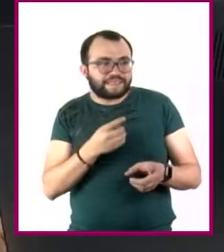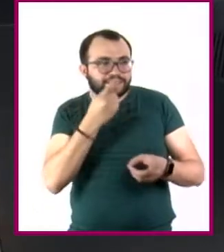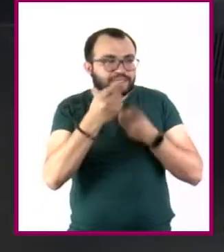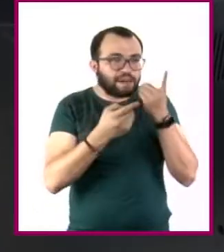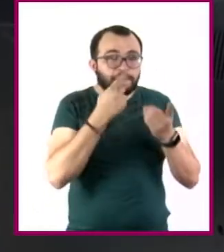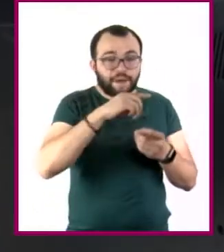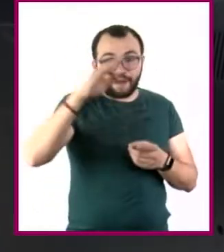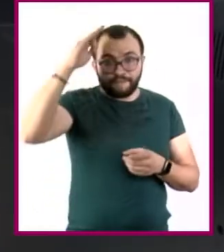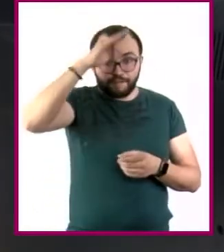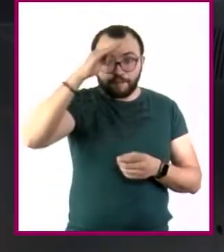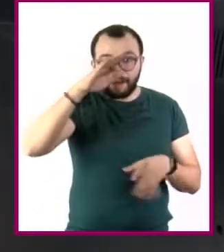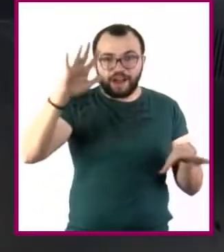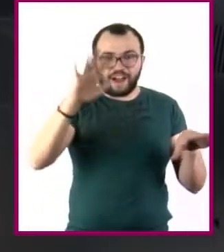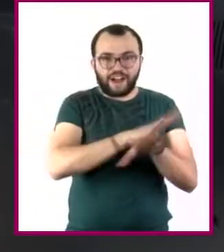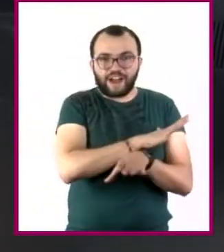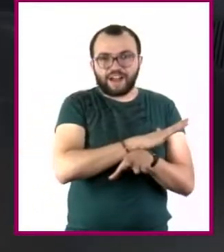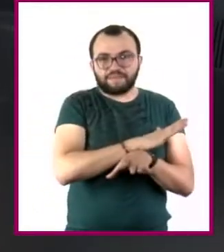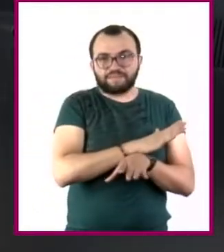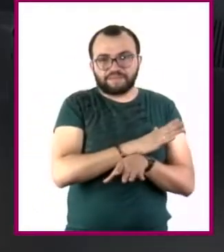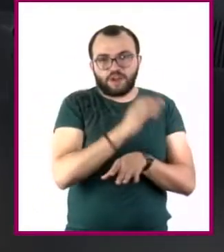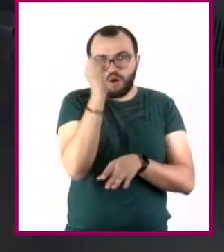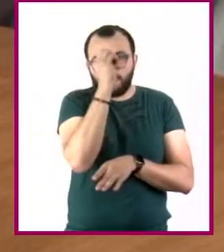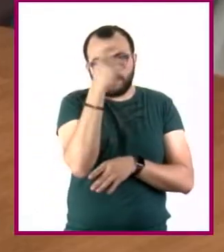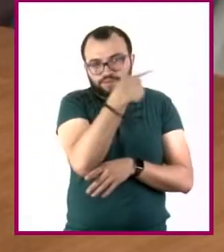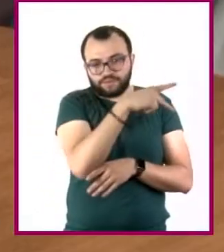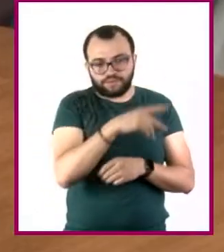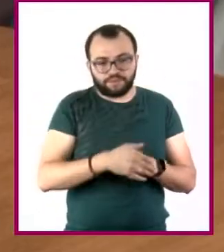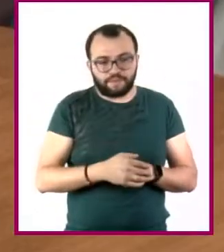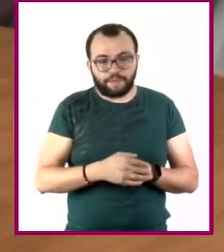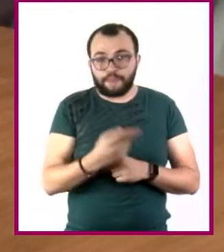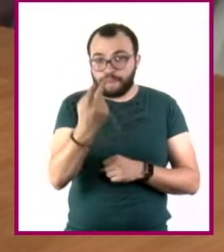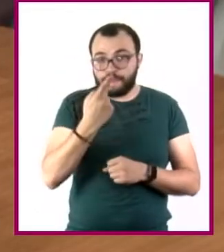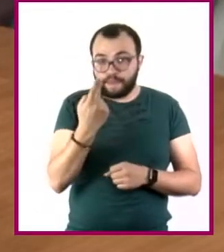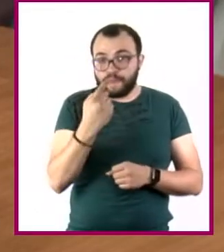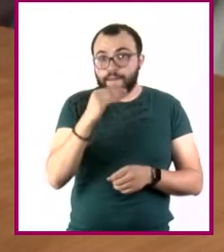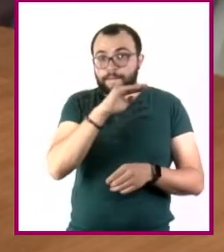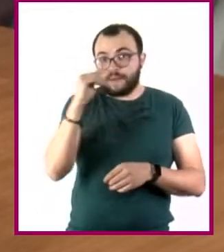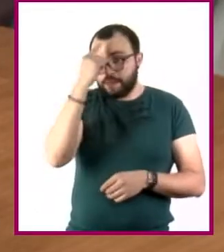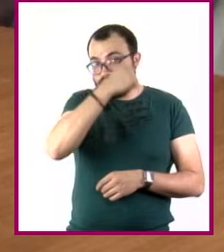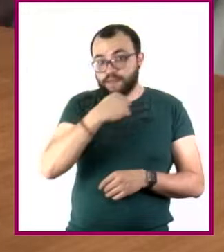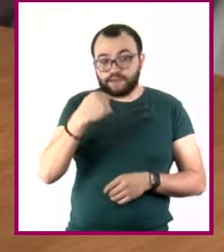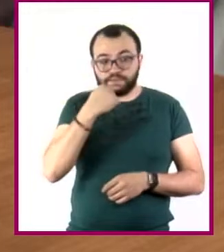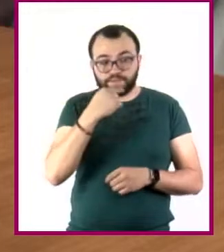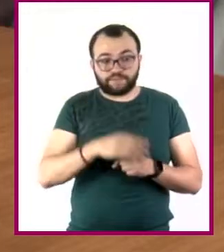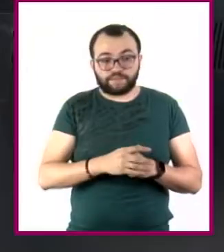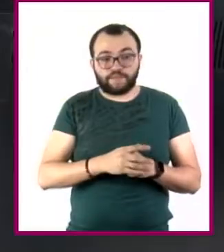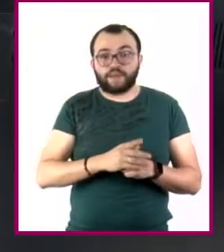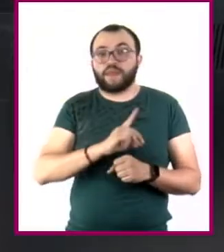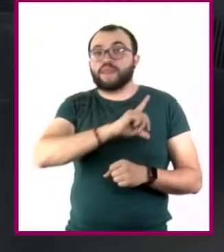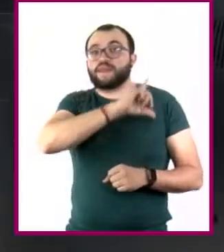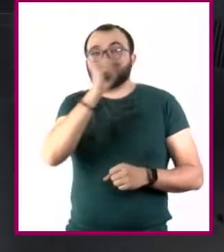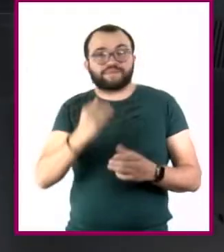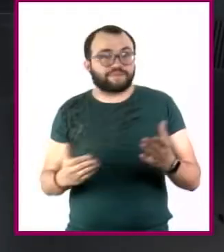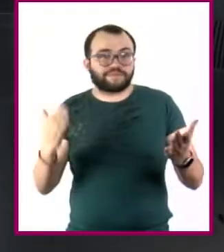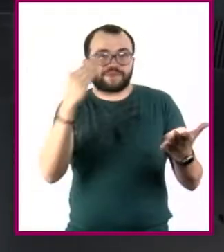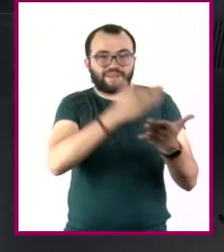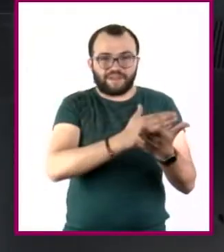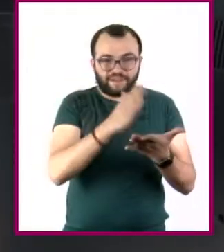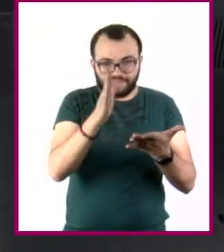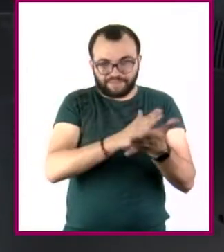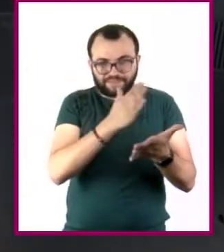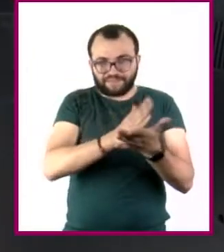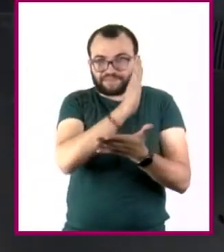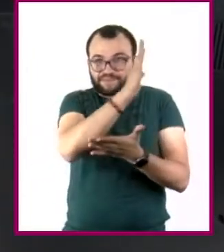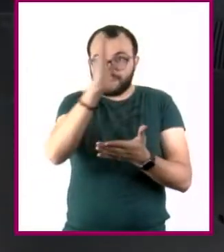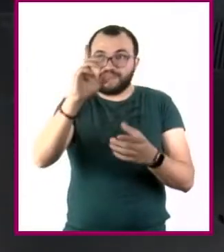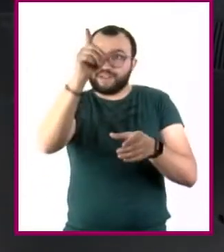hora. Entre los dos sumaremos 1 hora de investigación. Luego vamos a la biblioteca, nos separamos e investigamos otra media hora.